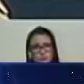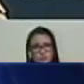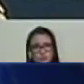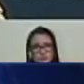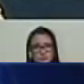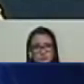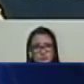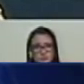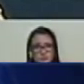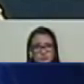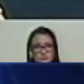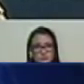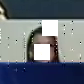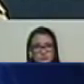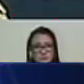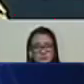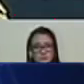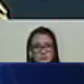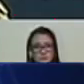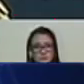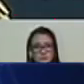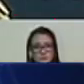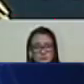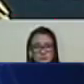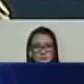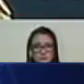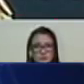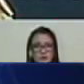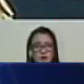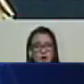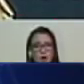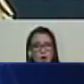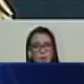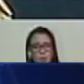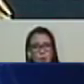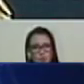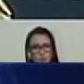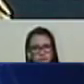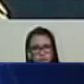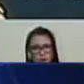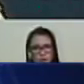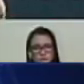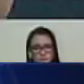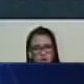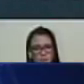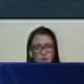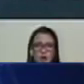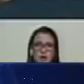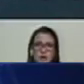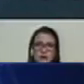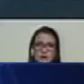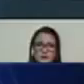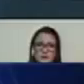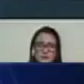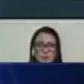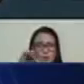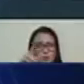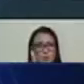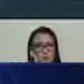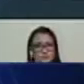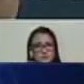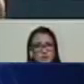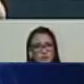a diferencia de las ofertas electorales de estos candidatos a la derecha, una propuesta electoral, una oferta electoral